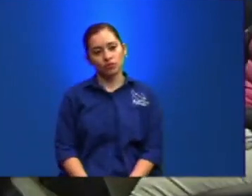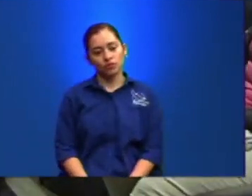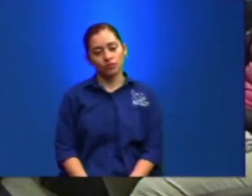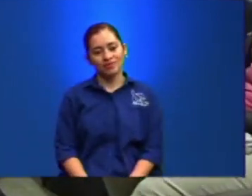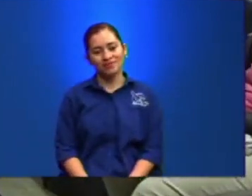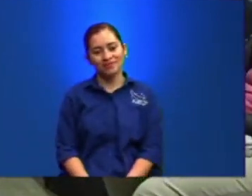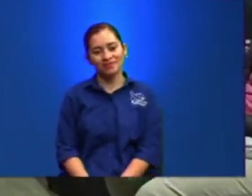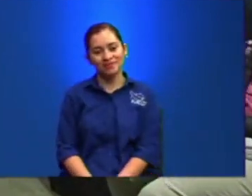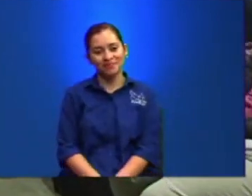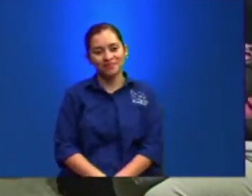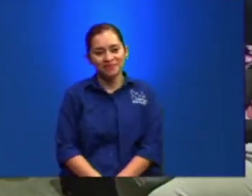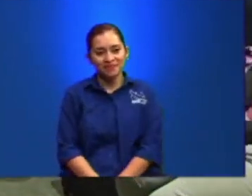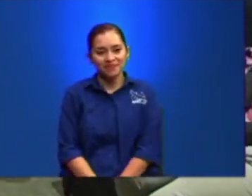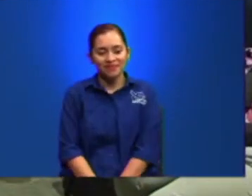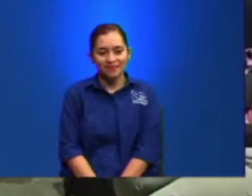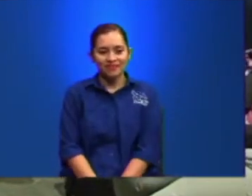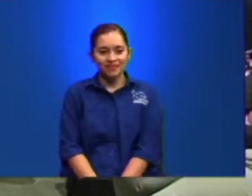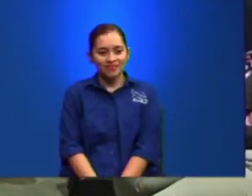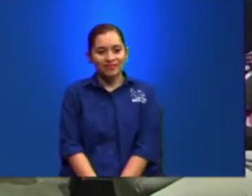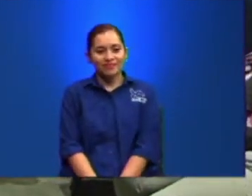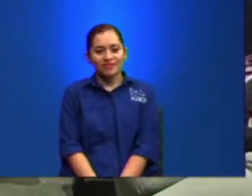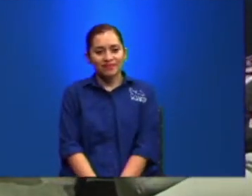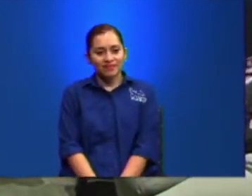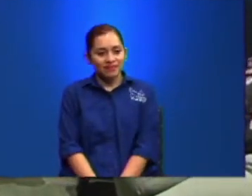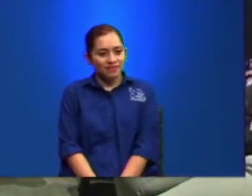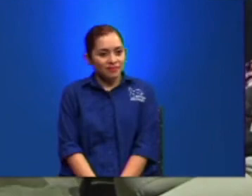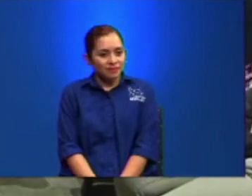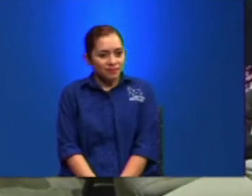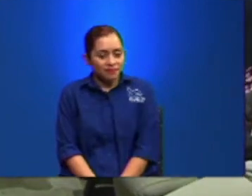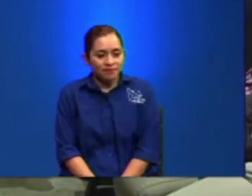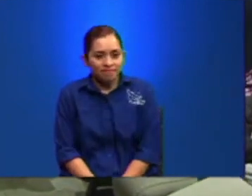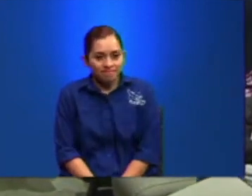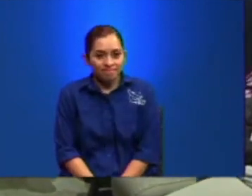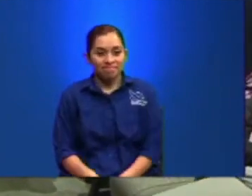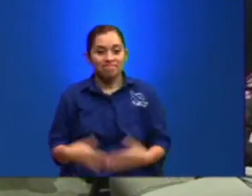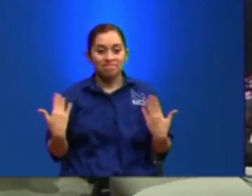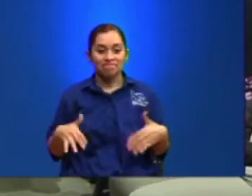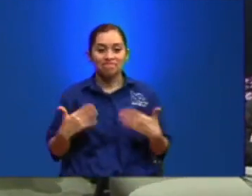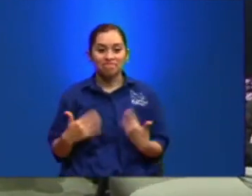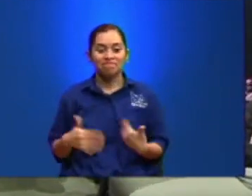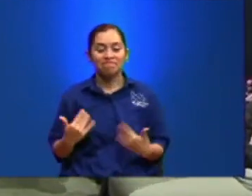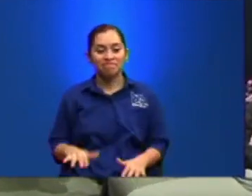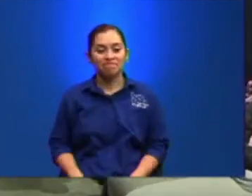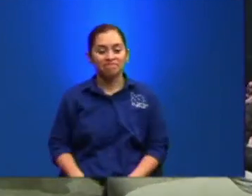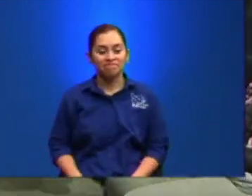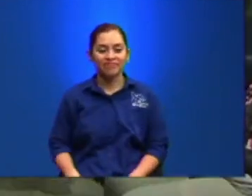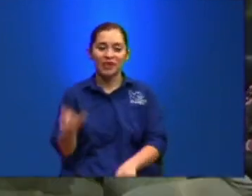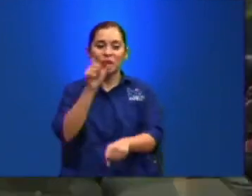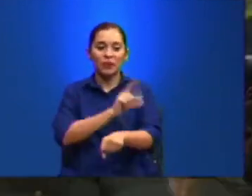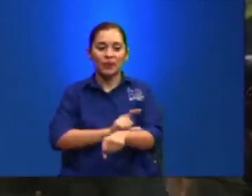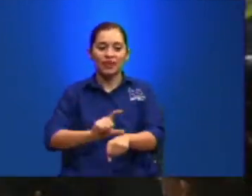7 e bueno sigamos